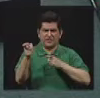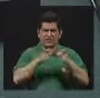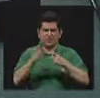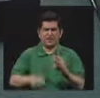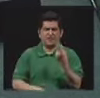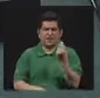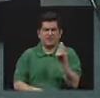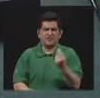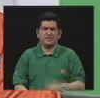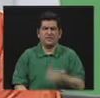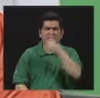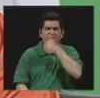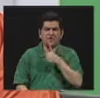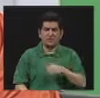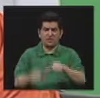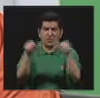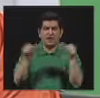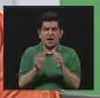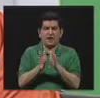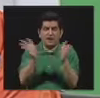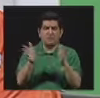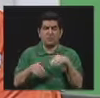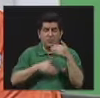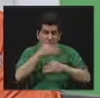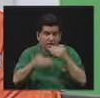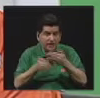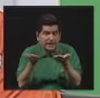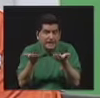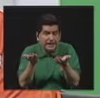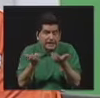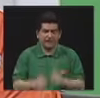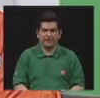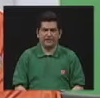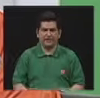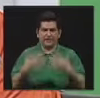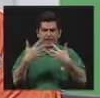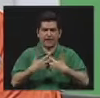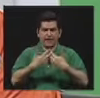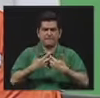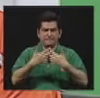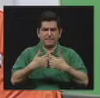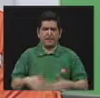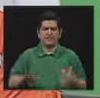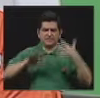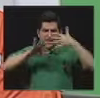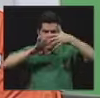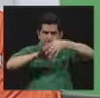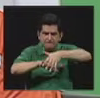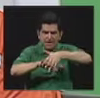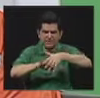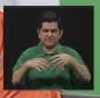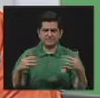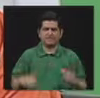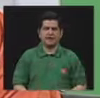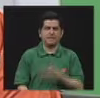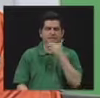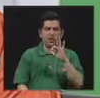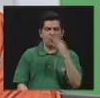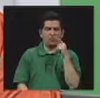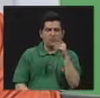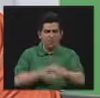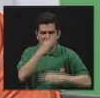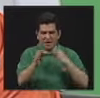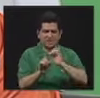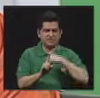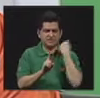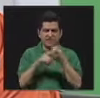los fondos privados por el sector público. Me parece que la empresa mixta es la mejor forma de manejar